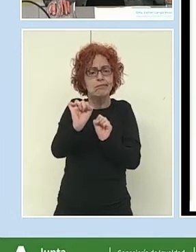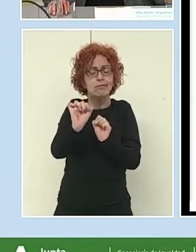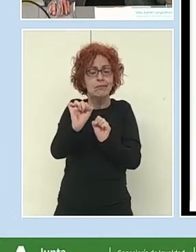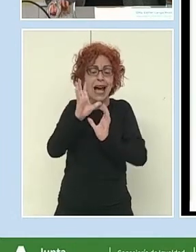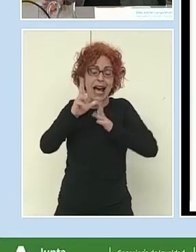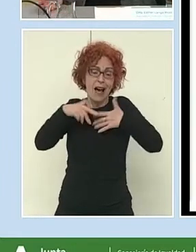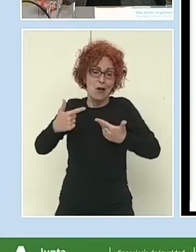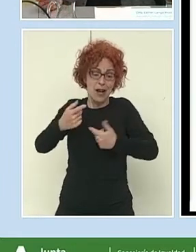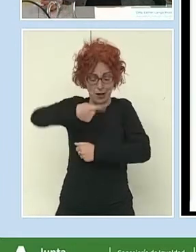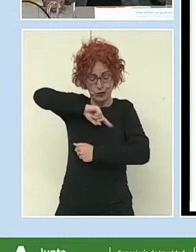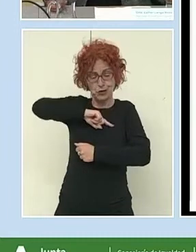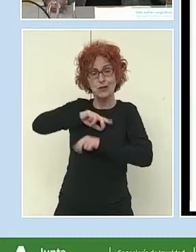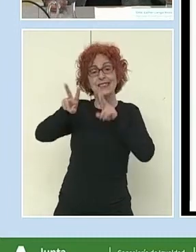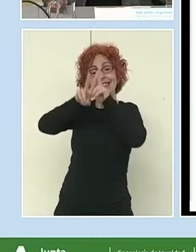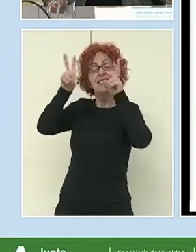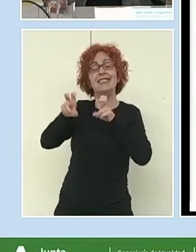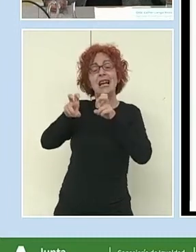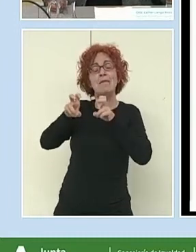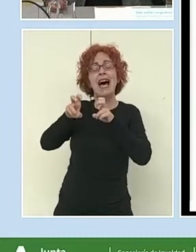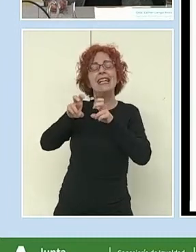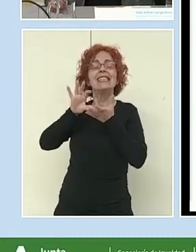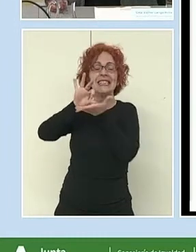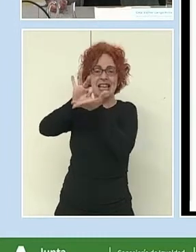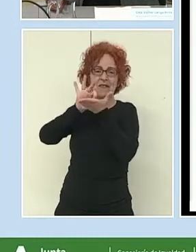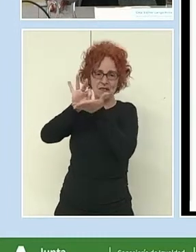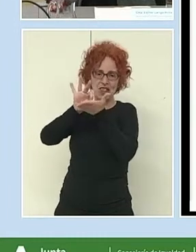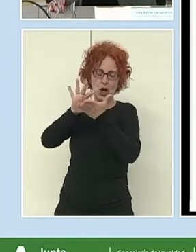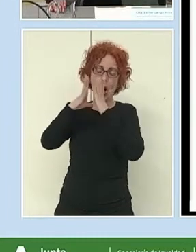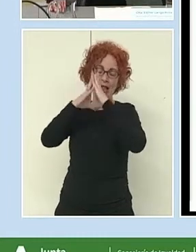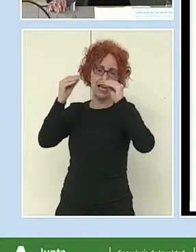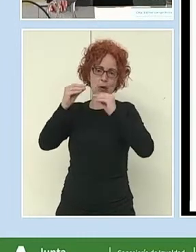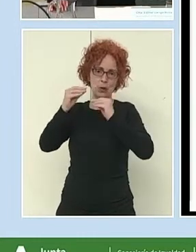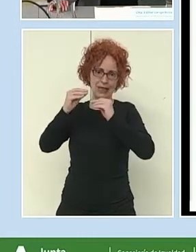Salud, lo que conocemos como el SAS.